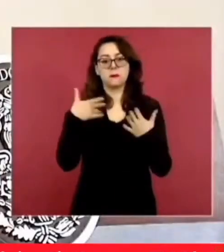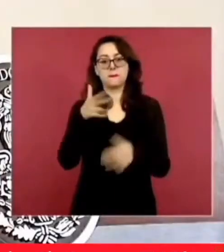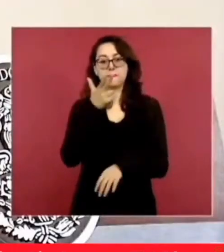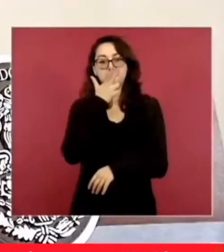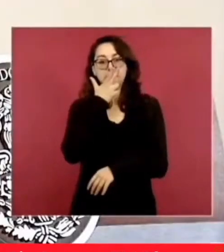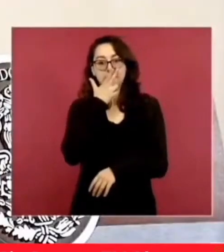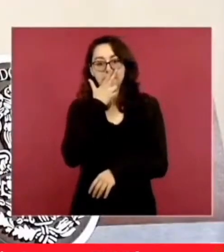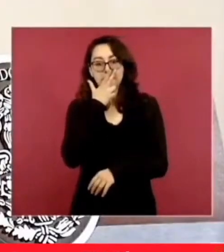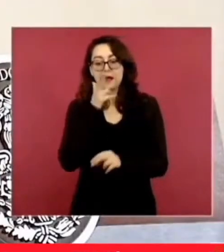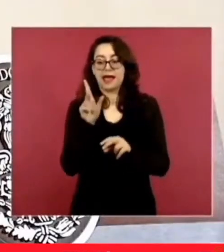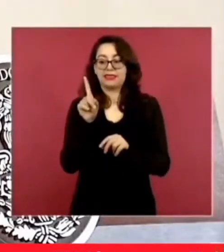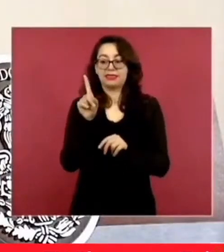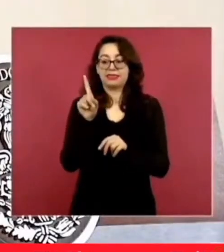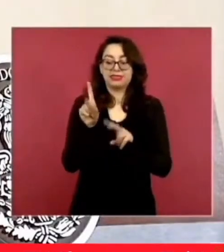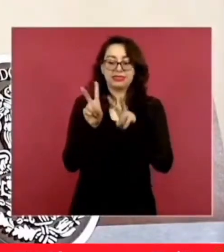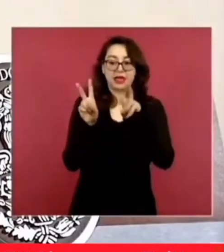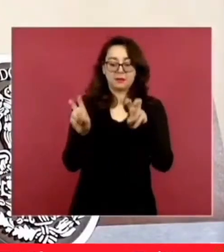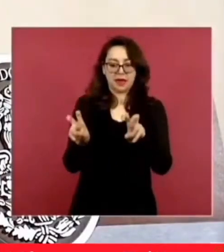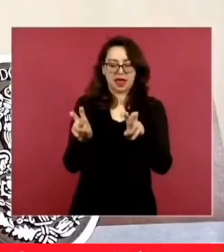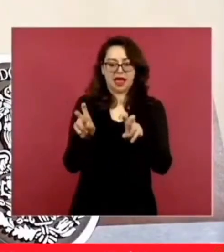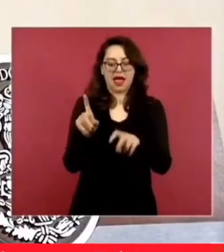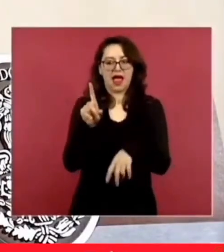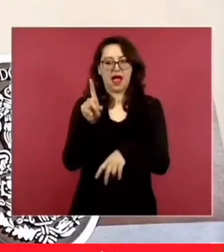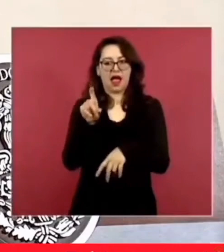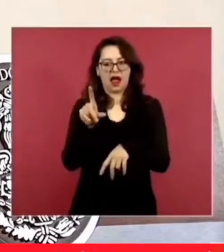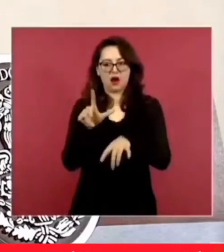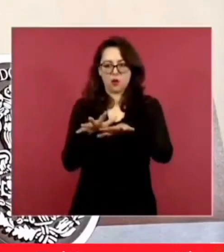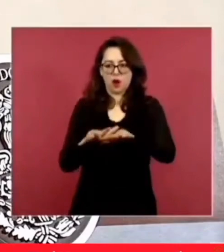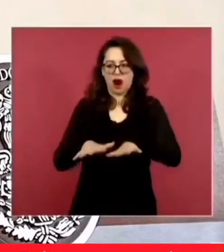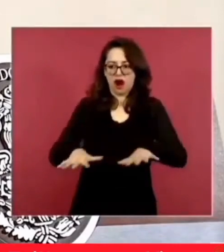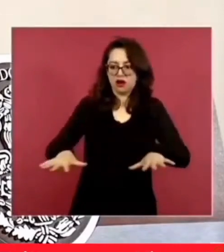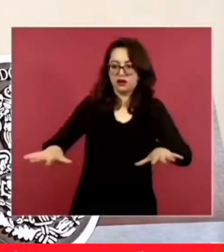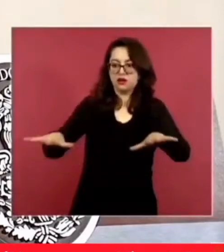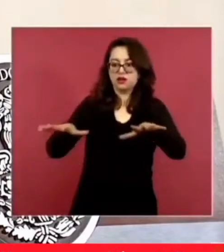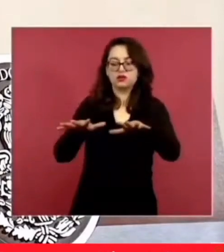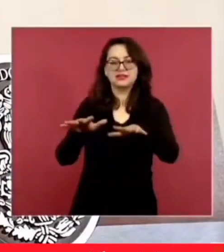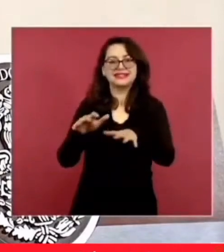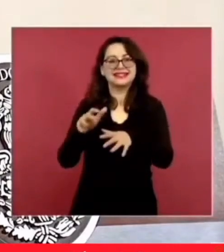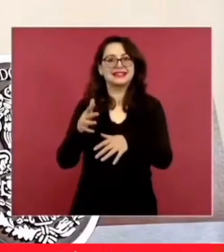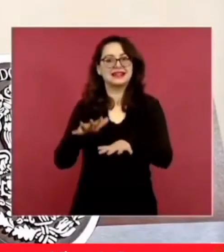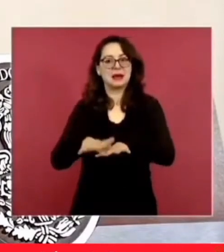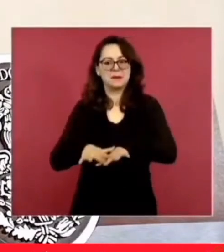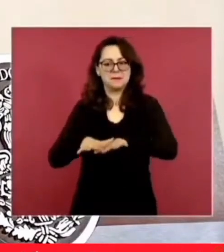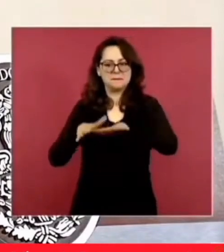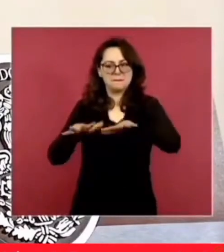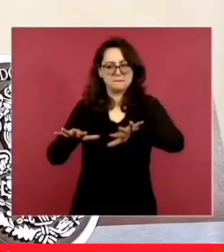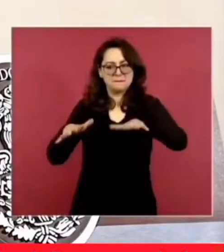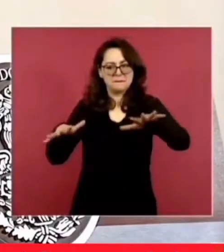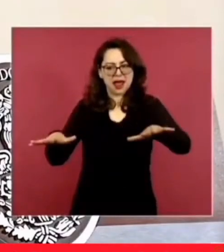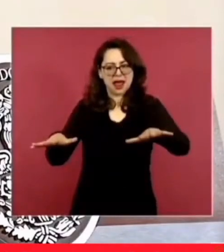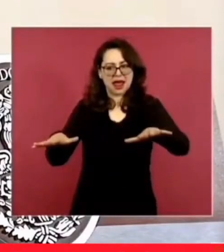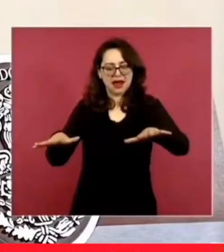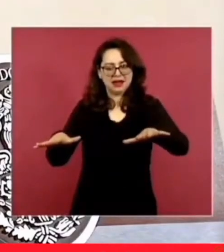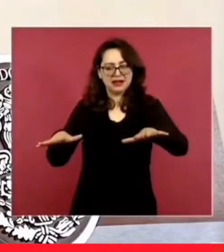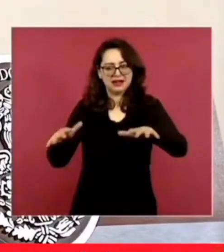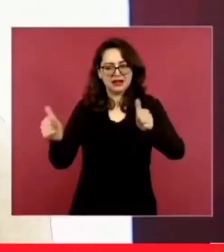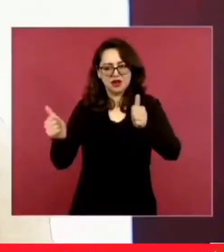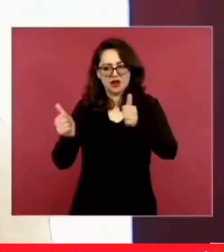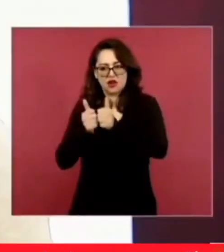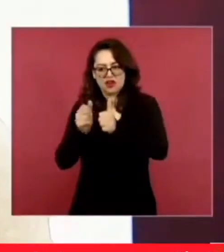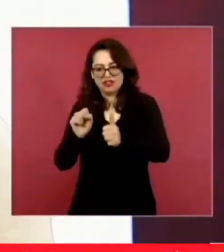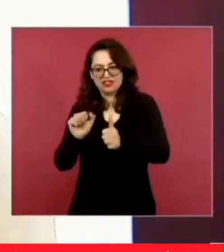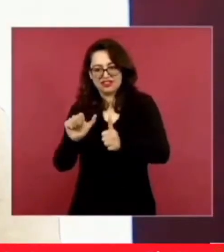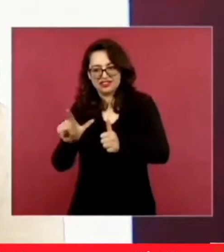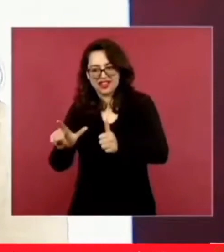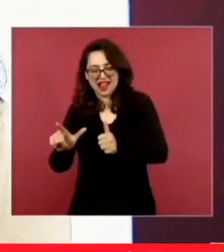aguas saladas, cercanas al mar. Estas están 120 kilómetros agua adentro y es agua dulce, únicos en